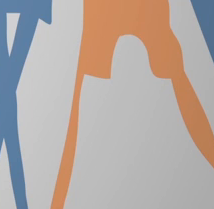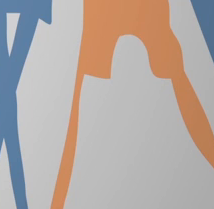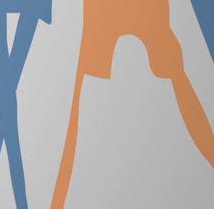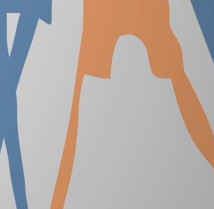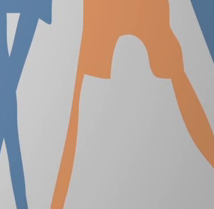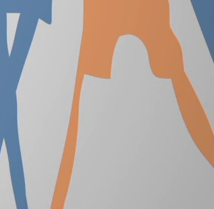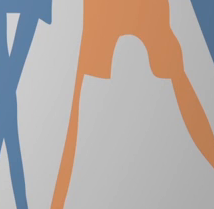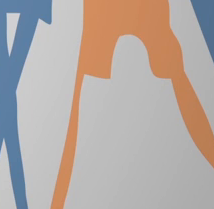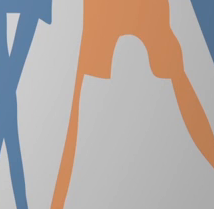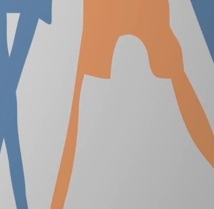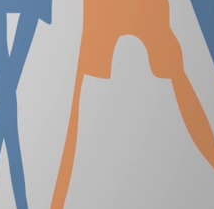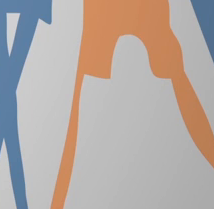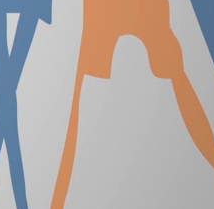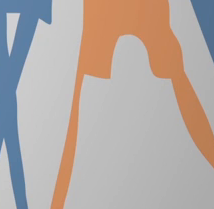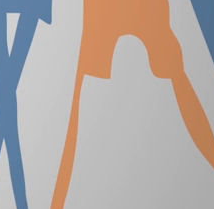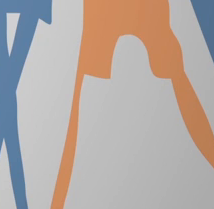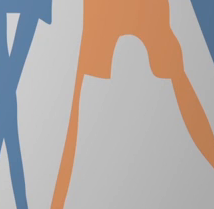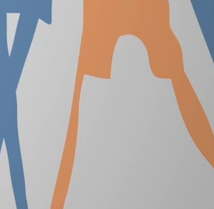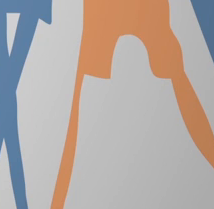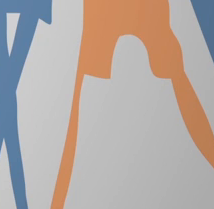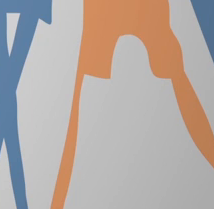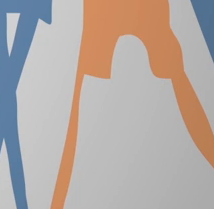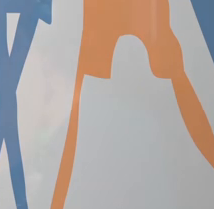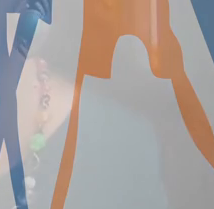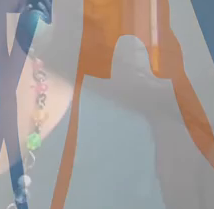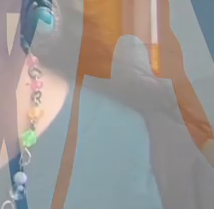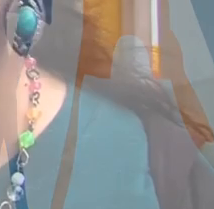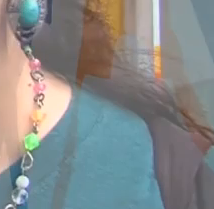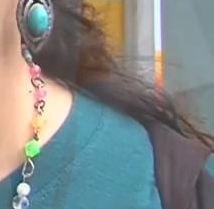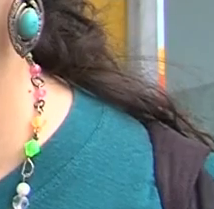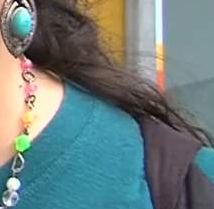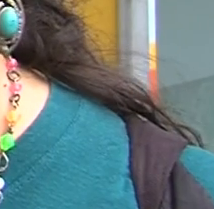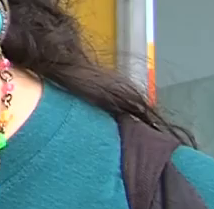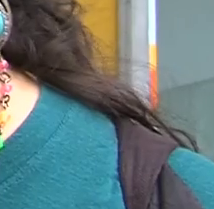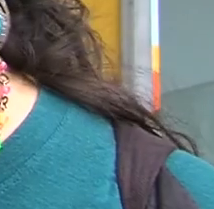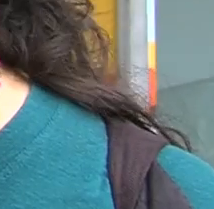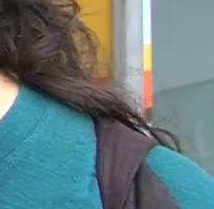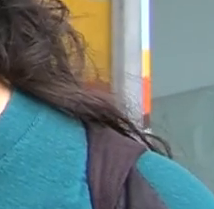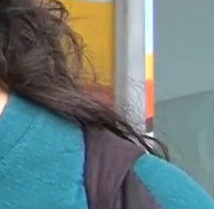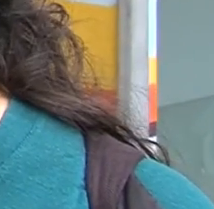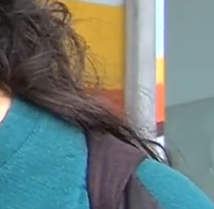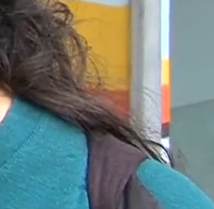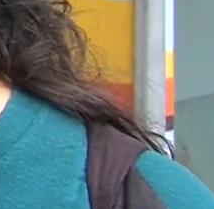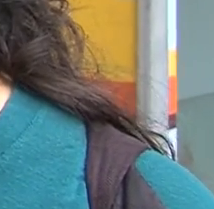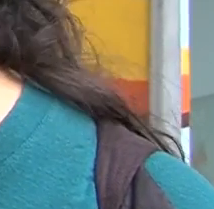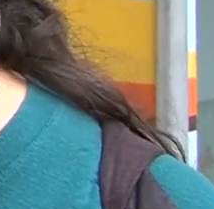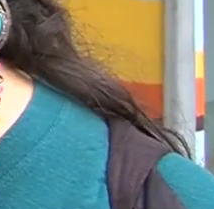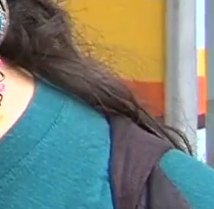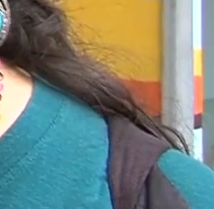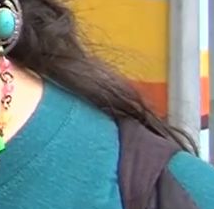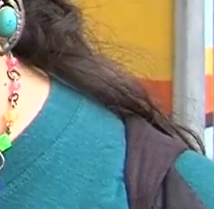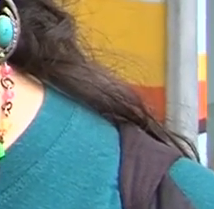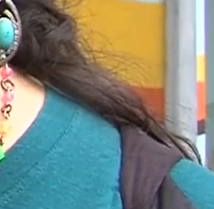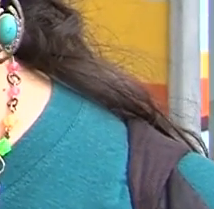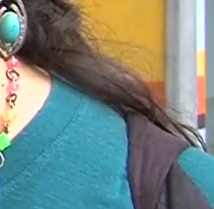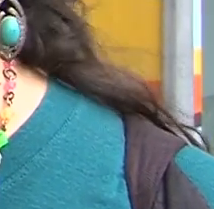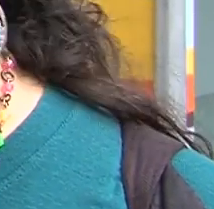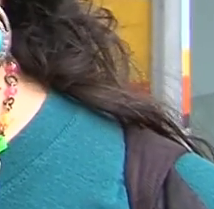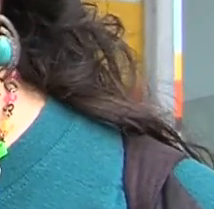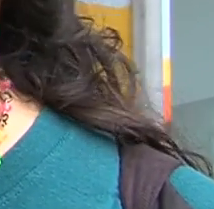bueno también parece que el embarazo debe ser visto como un asunto absolutamente natural de la vida no debe ser visto como